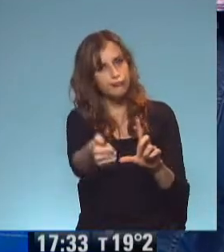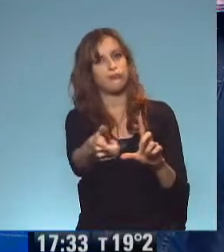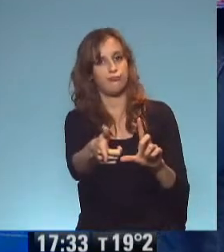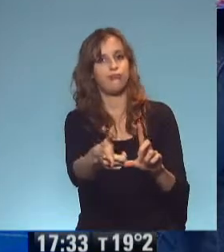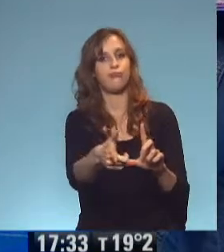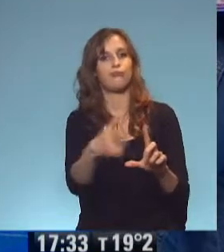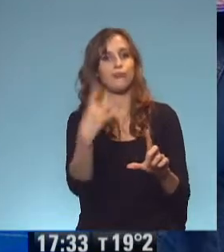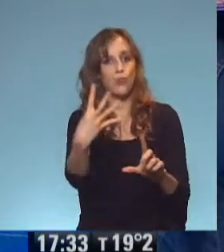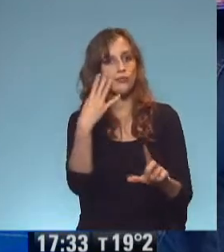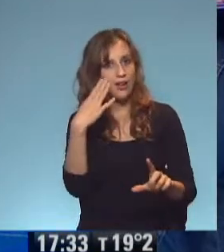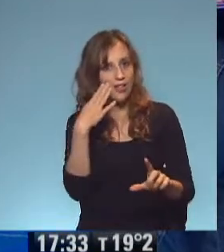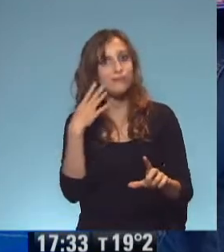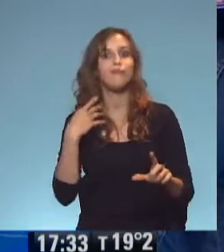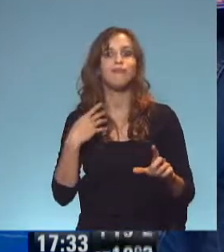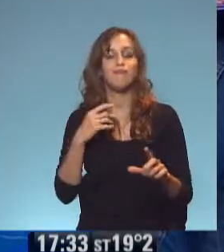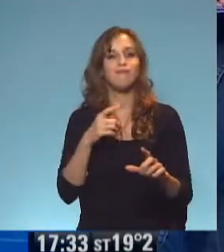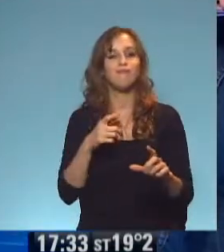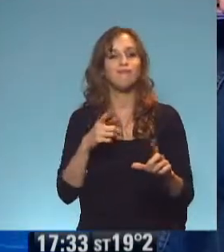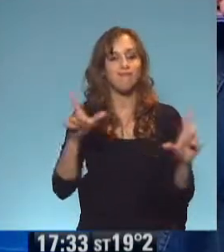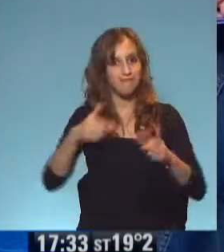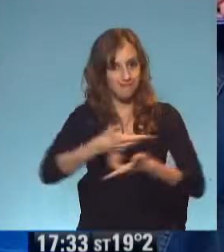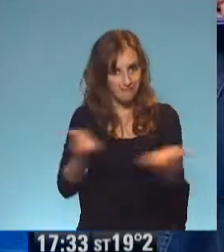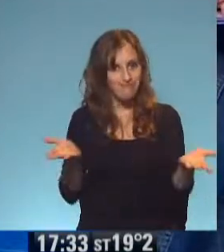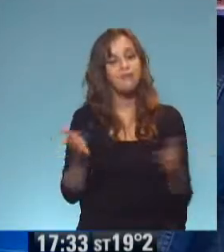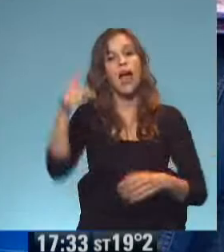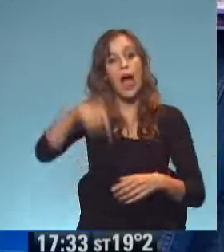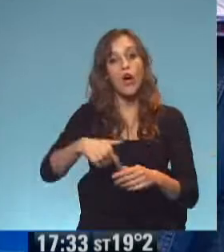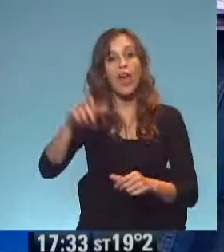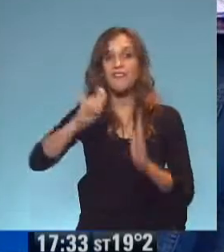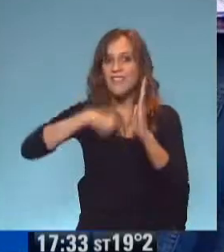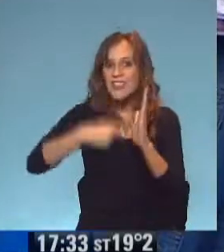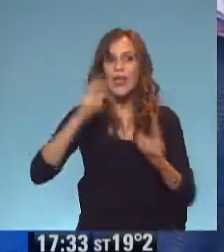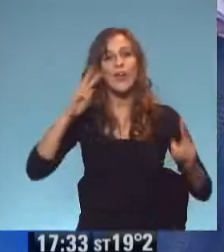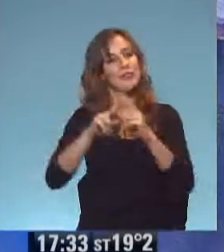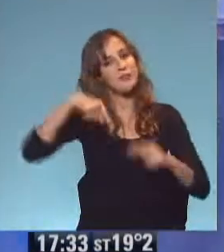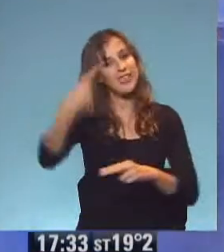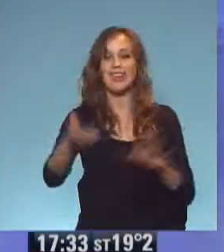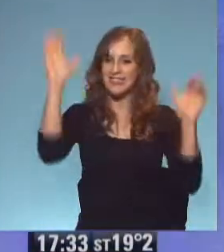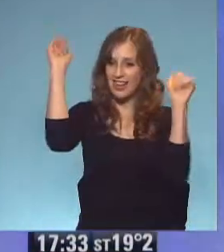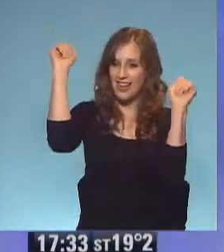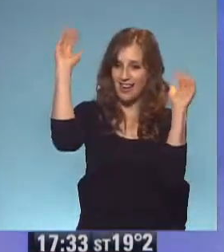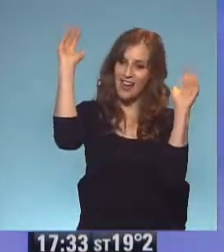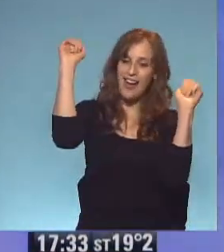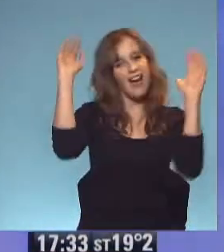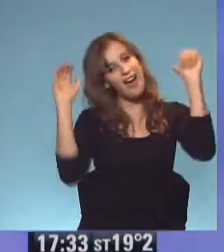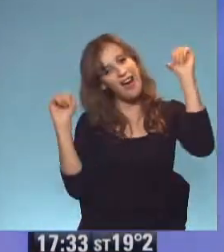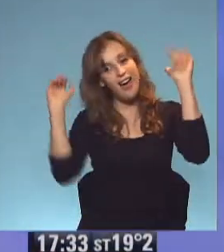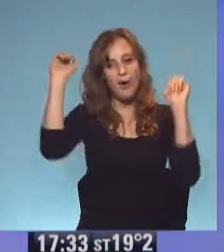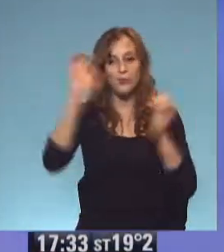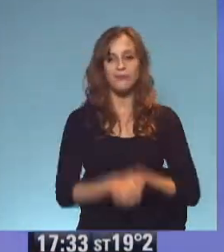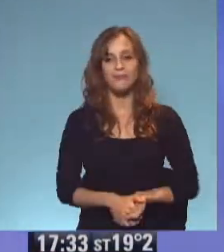TV Pública. Y ahora nos vamos con un video de Ciencia Zapata. ¡Hasta mañana! ¡Chao,